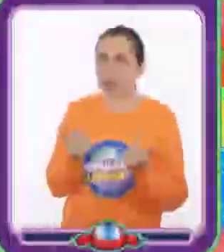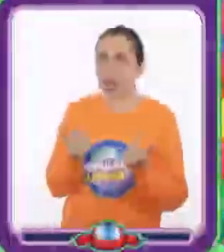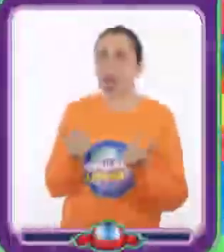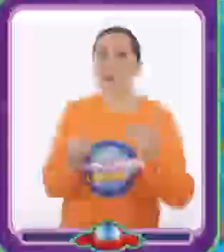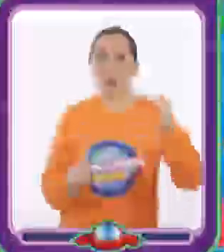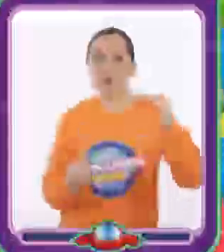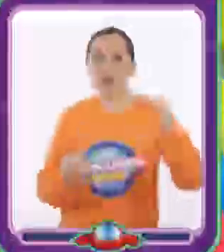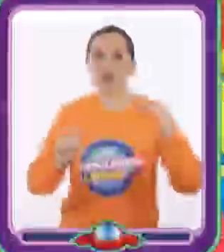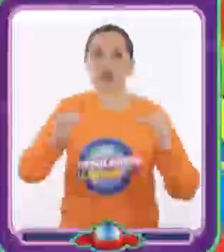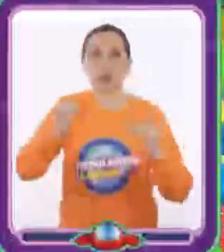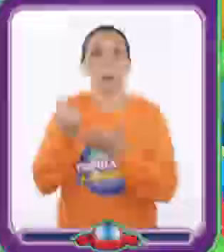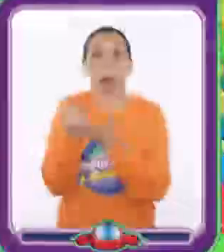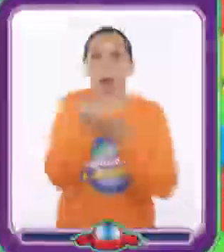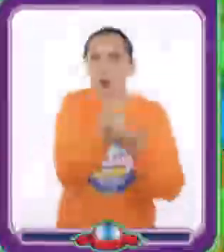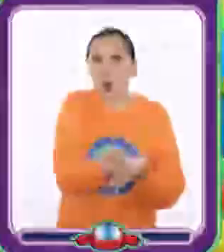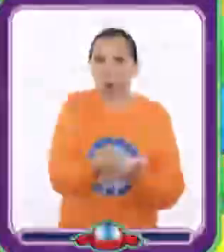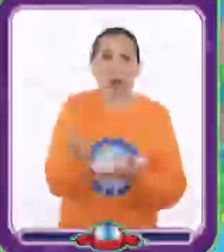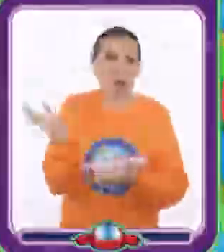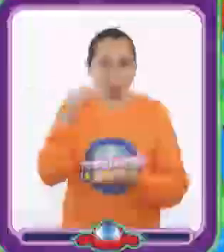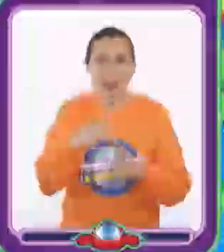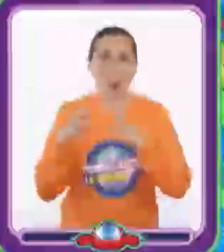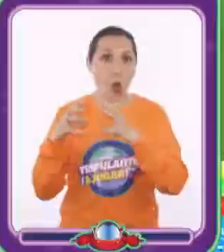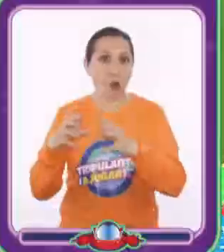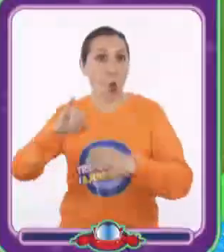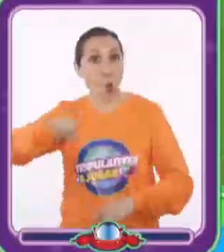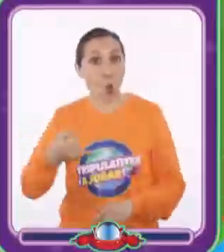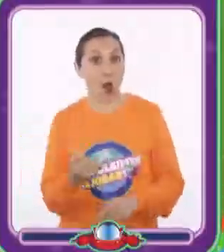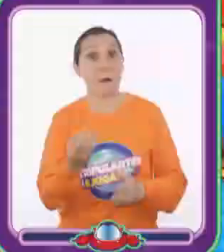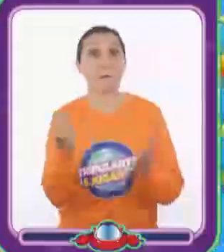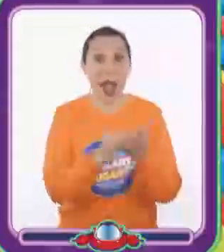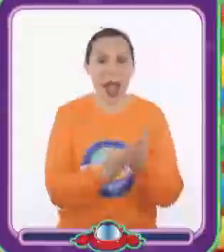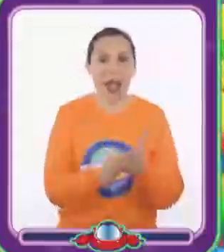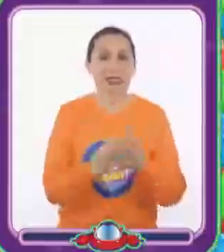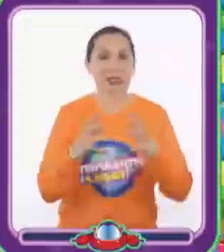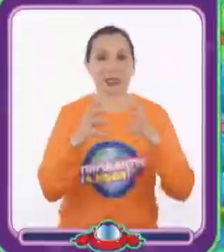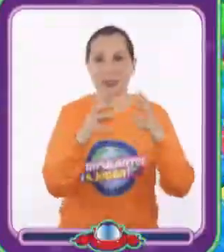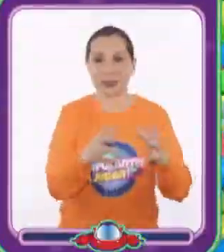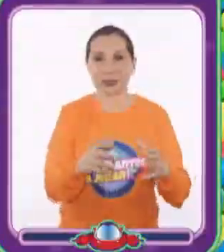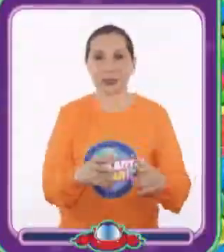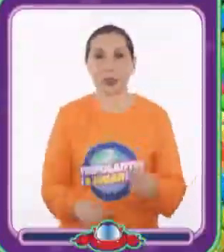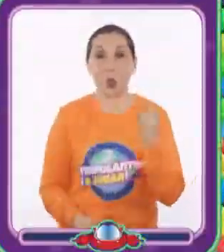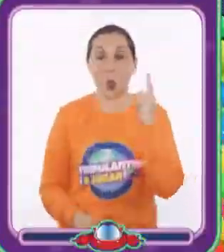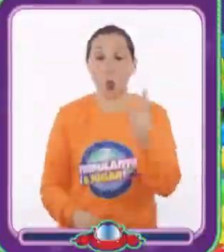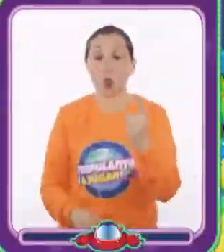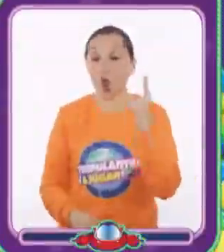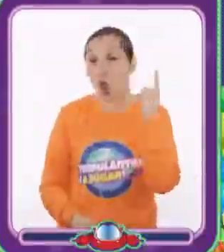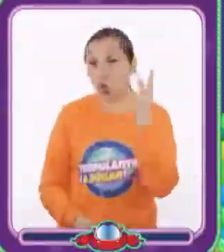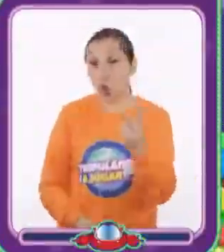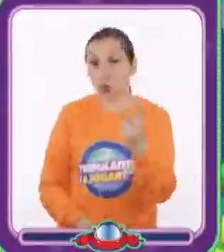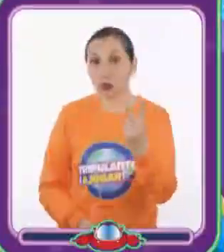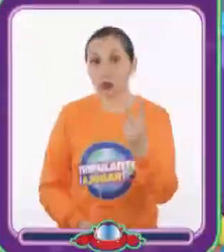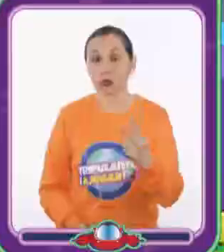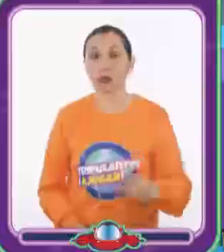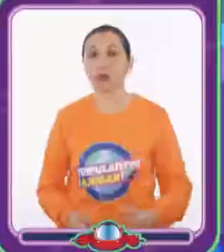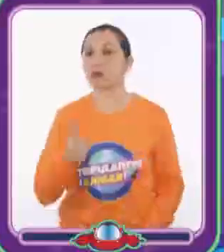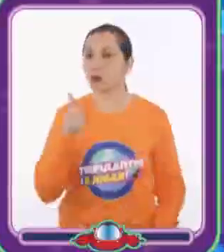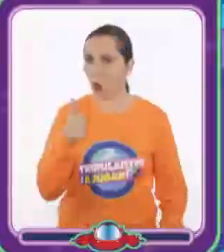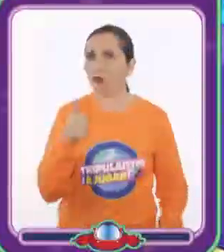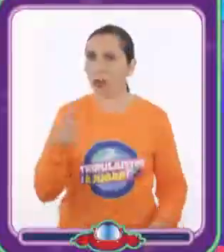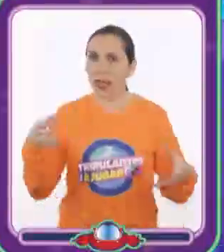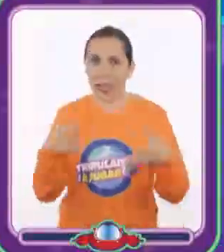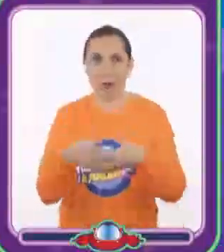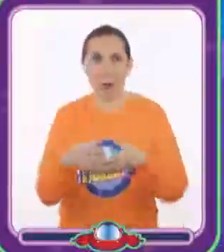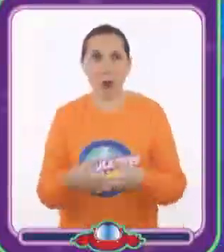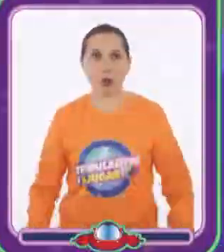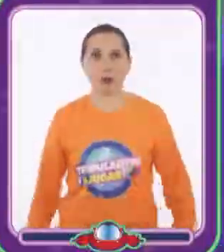¡Necesitamos superar el desafío para ayudarnos! ¡Acá hay otra! ¡Vamos, Juliana! ¡Y aquí hay otra! ¡Uno! ¡Dos! ¡Muy